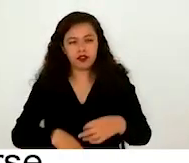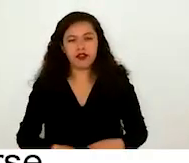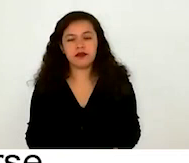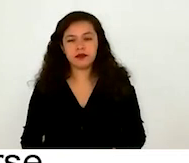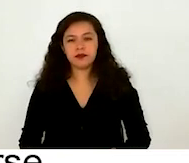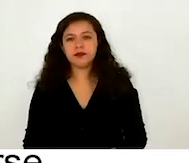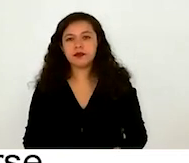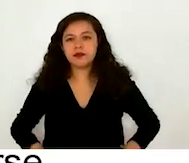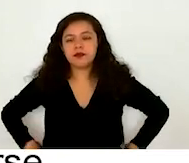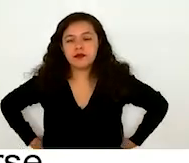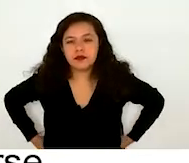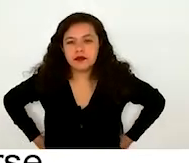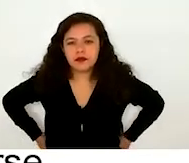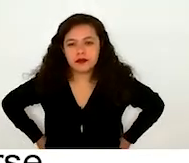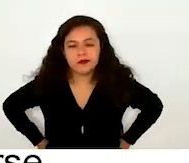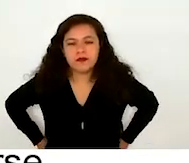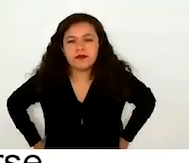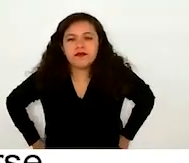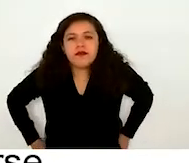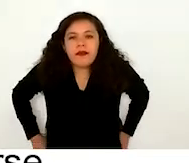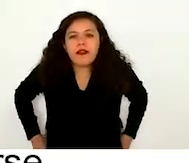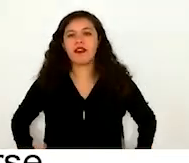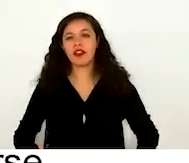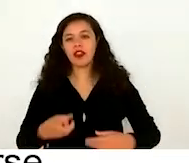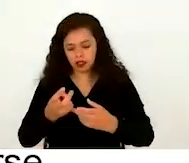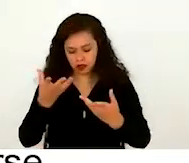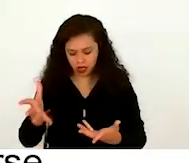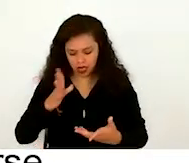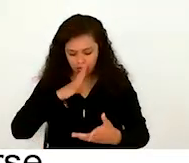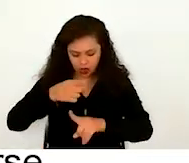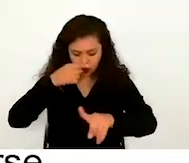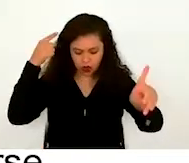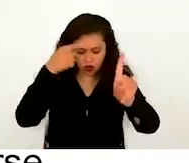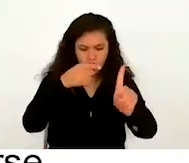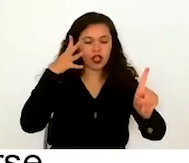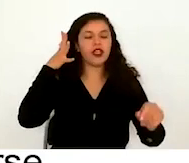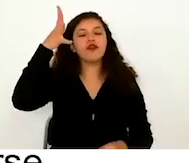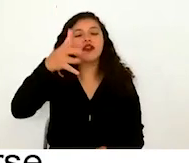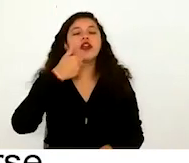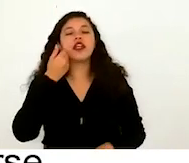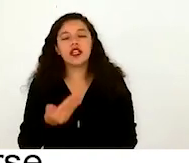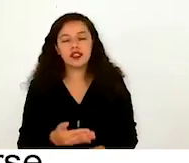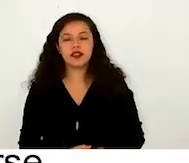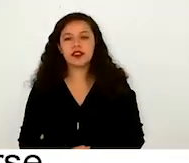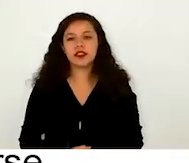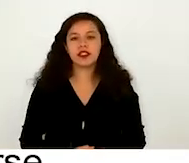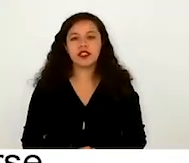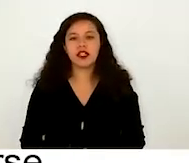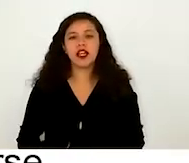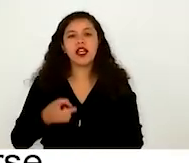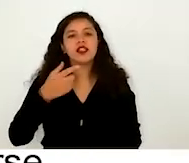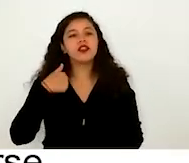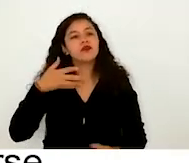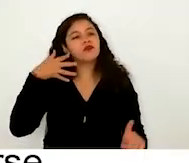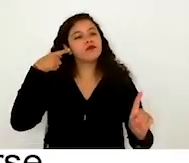parece existe definitivamente si una misión y una visión es a esa misión es lo que hago